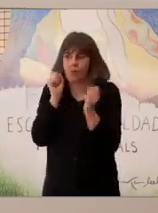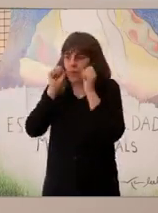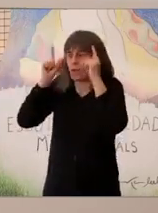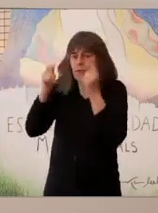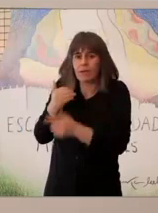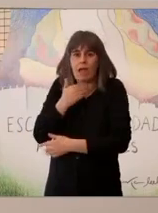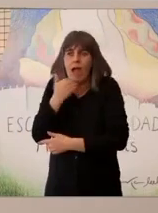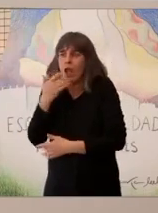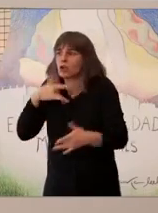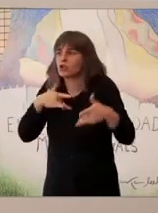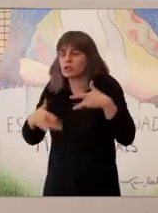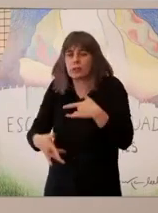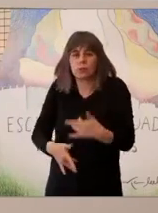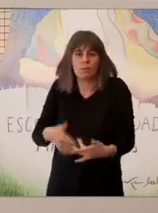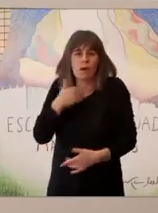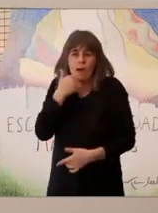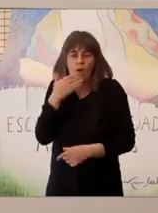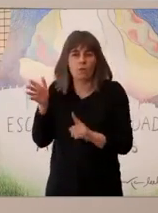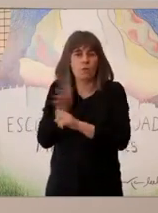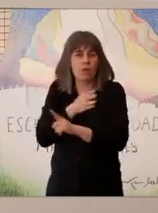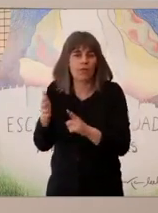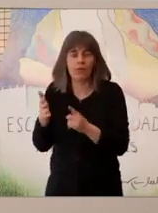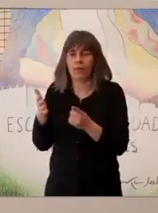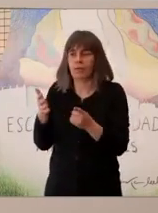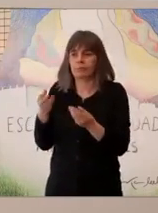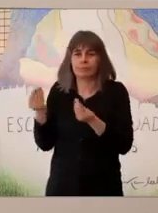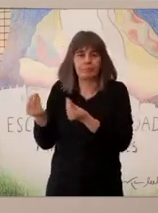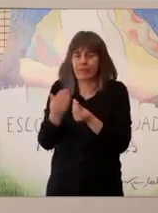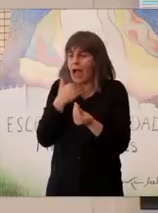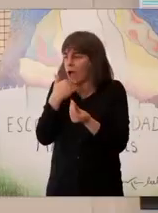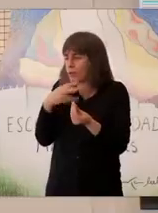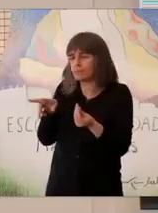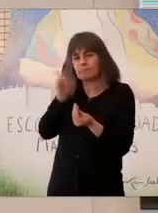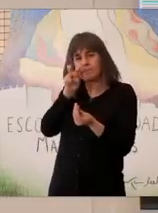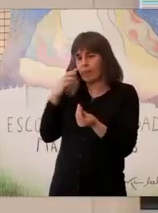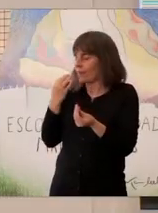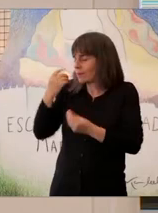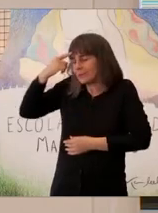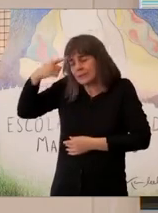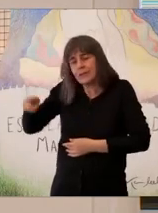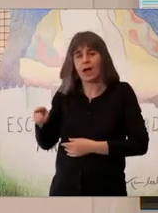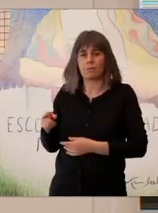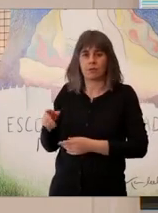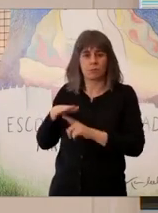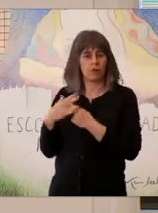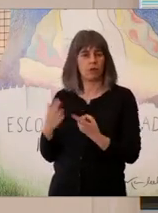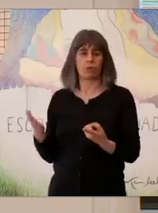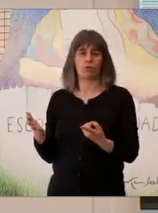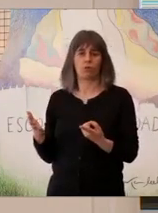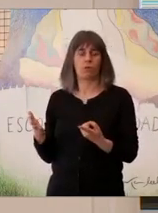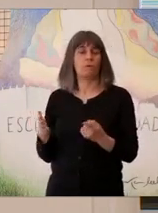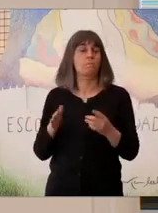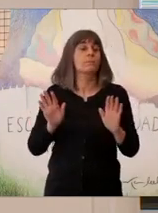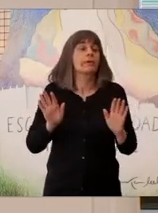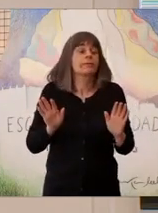señales de la violencia, manifestaciones de violencia, han tenido que ser conocedores de lo que está existiendo. Pero resulta